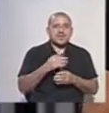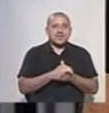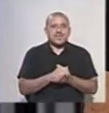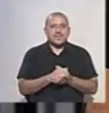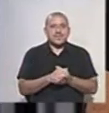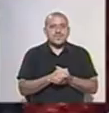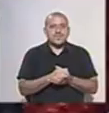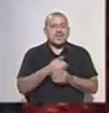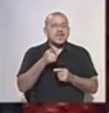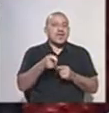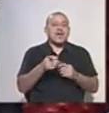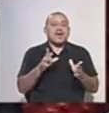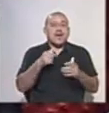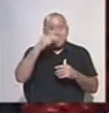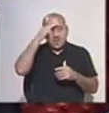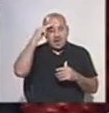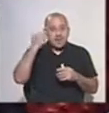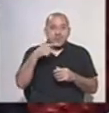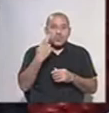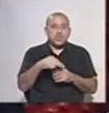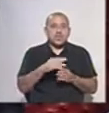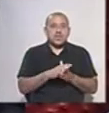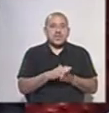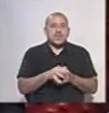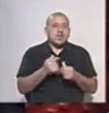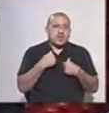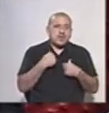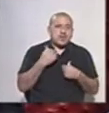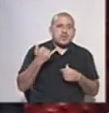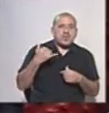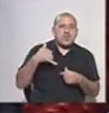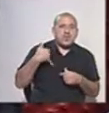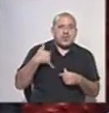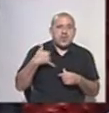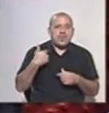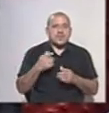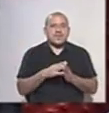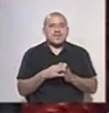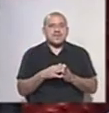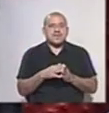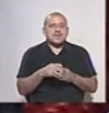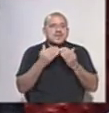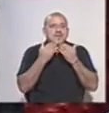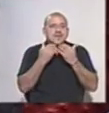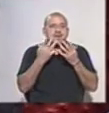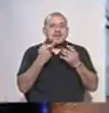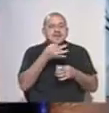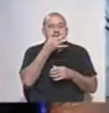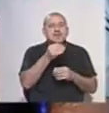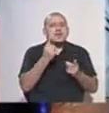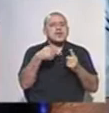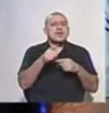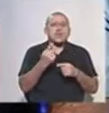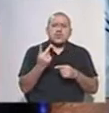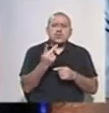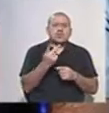En vivo menos y en verano. Tampoco tenemos tantos años. No, por supuesto que no. No sé qué quiso decir. ¿Qué los une para